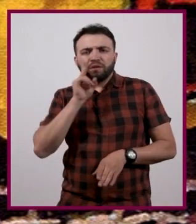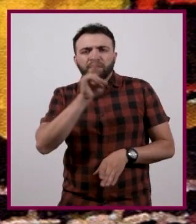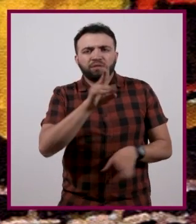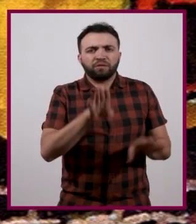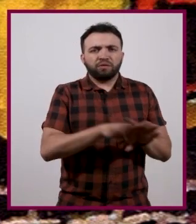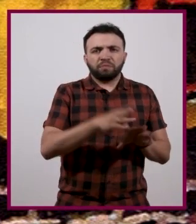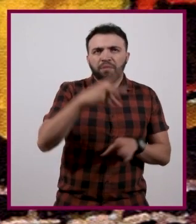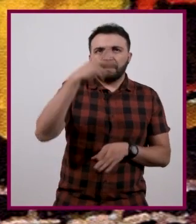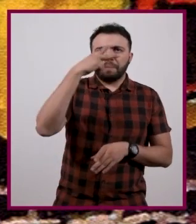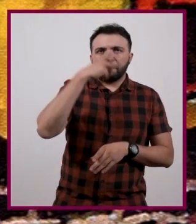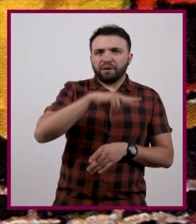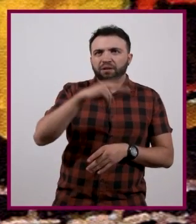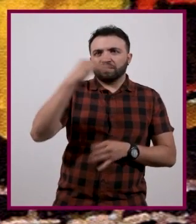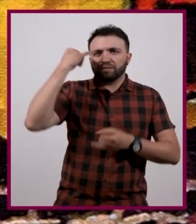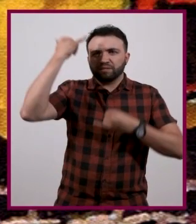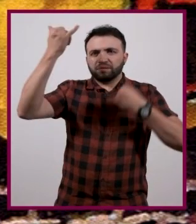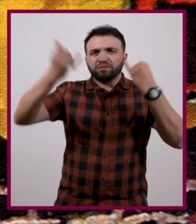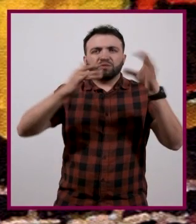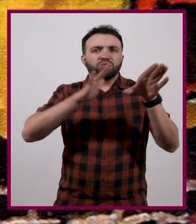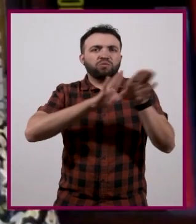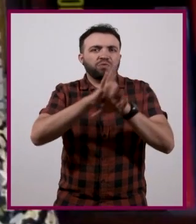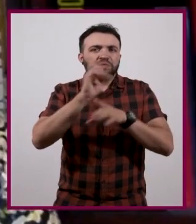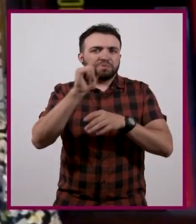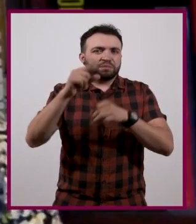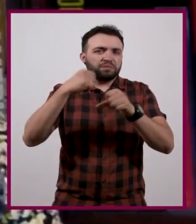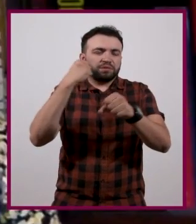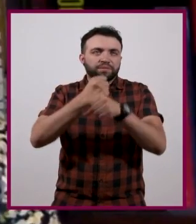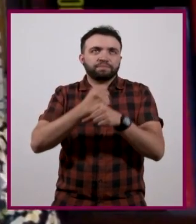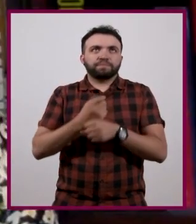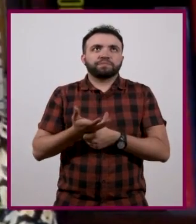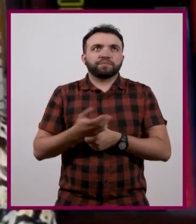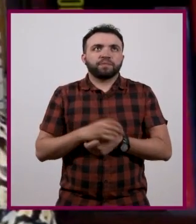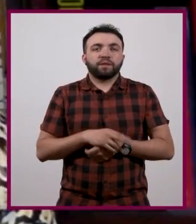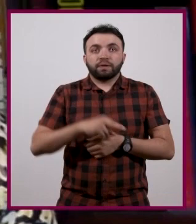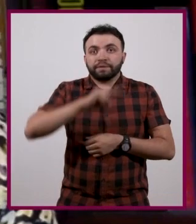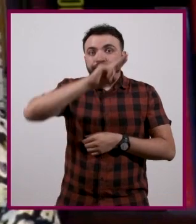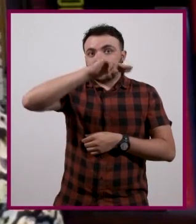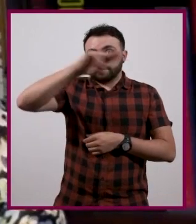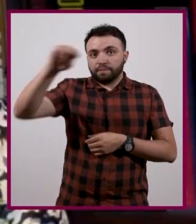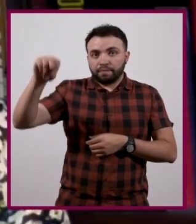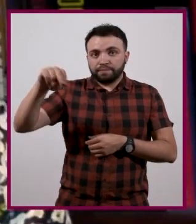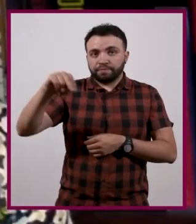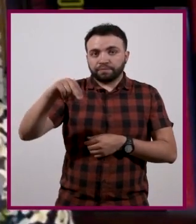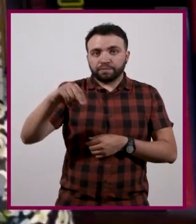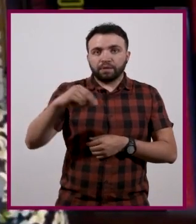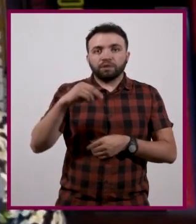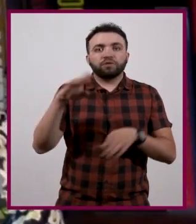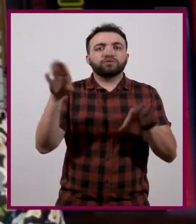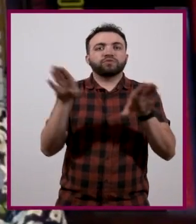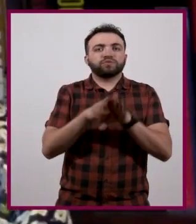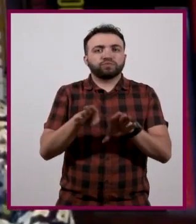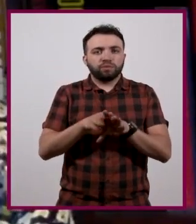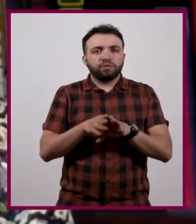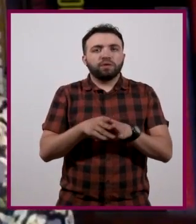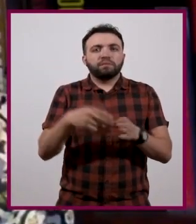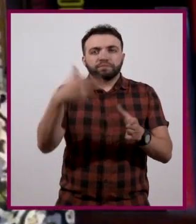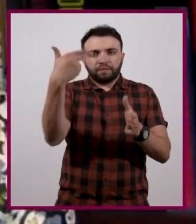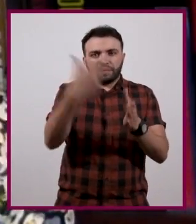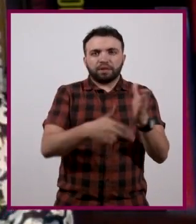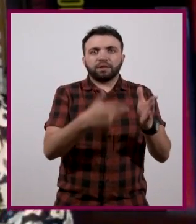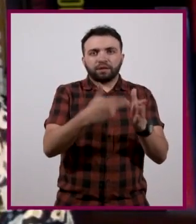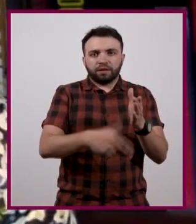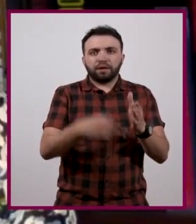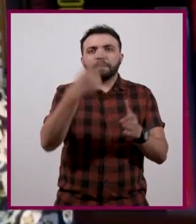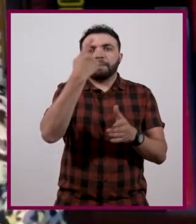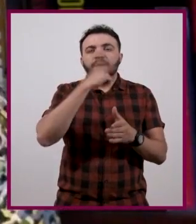¿Qué ideologías imperaban en aquellos años? La pintura era como el medio que tenían los intelectuales